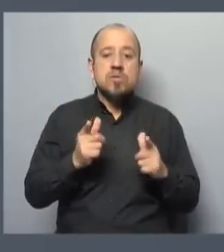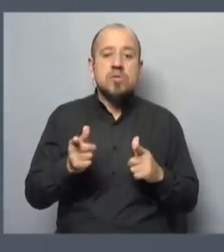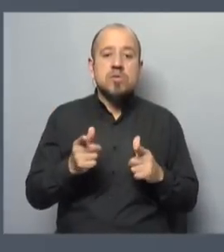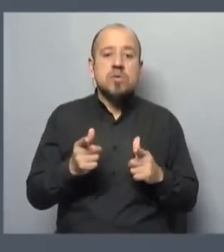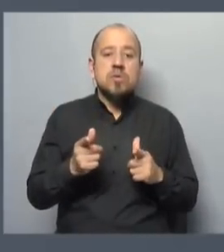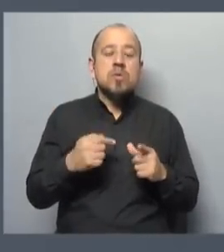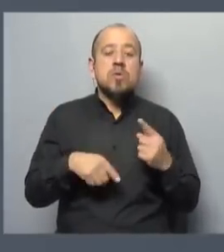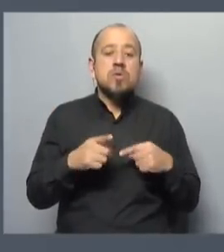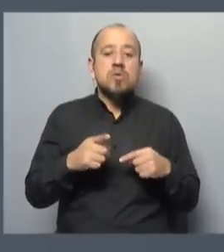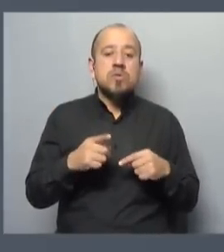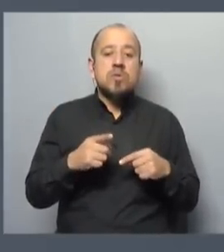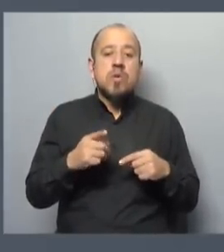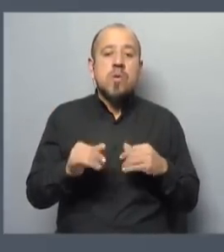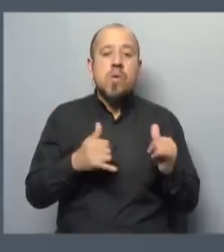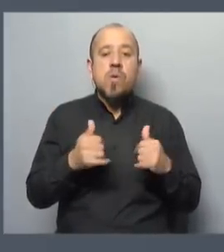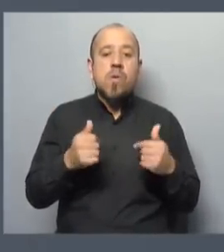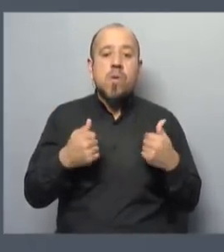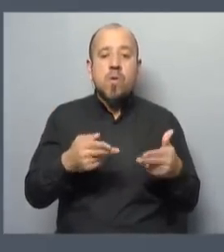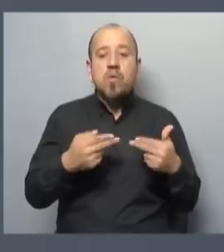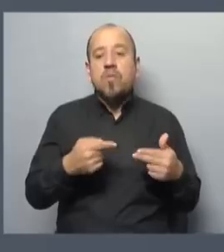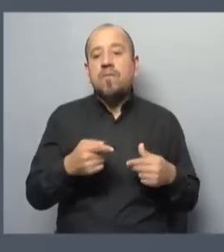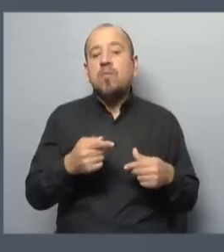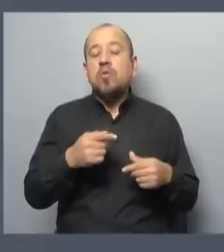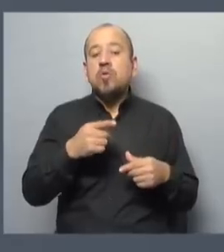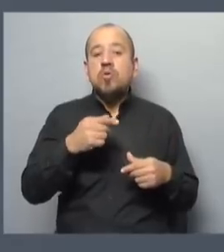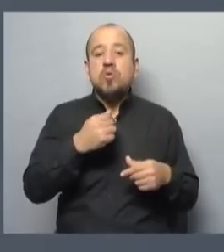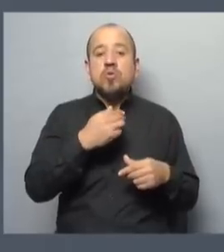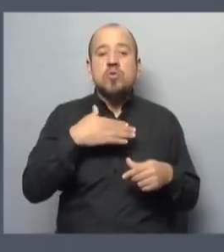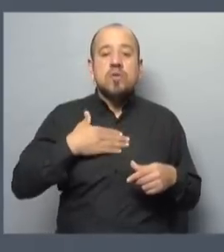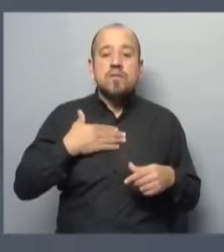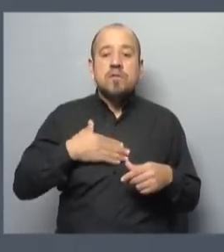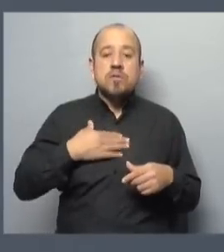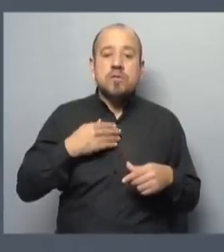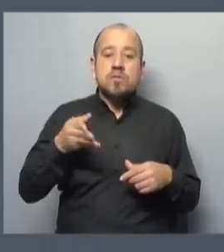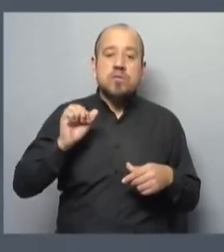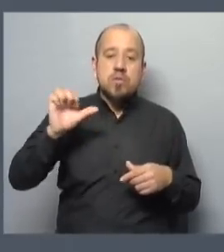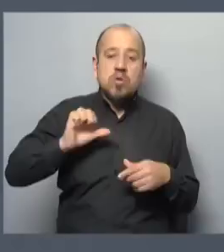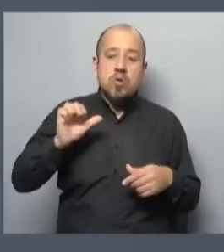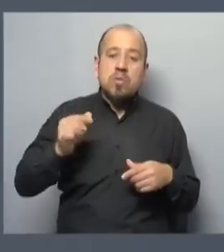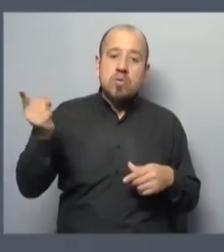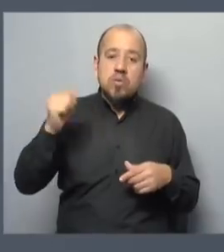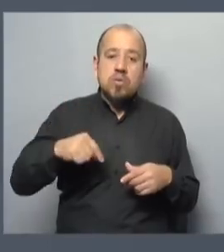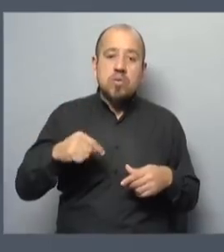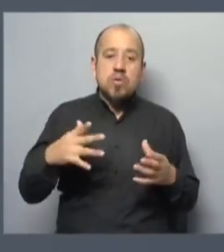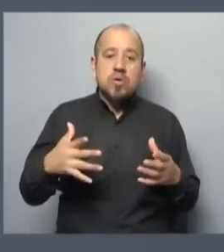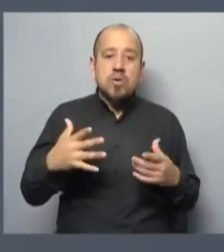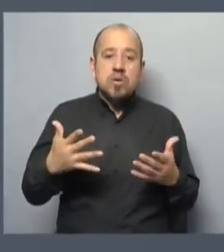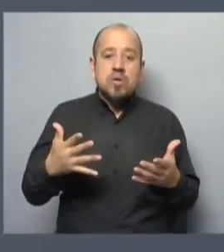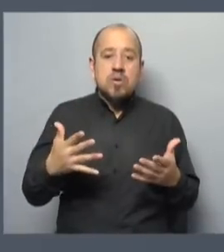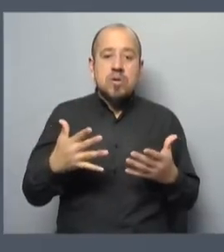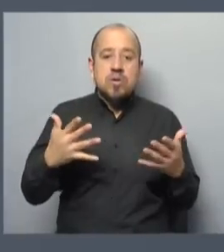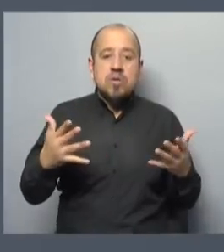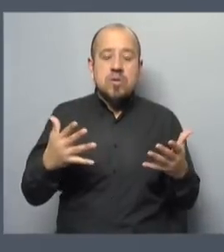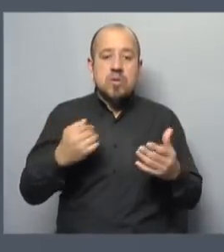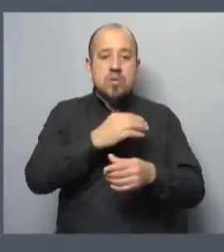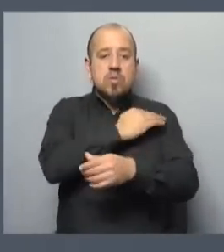dijo suárez y me pasó con un futbolista que tuvo un defensor que se fue a europa cuando volvió tenía músculo por todos